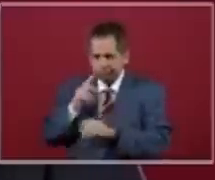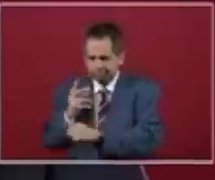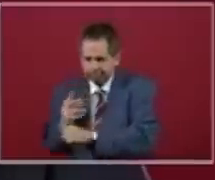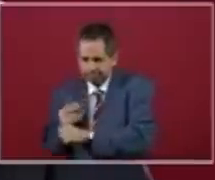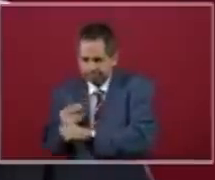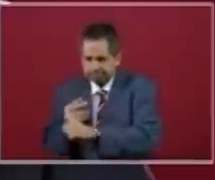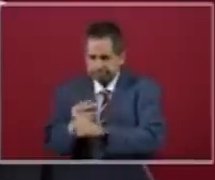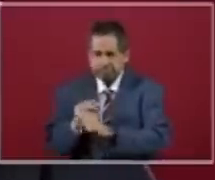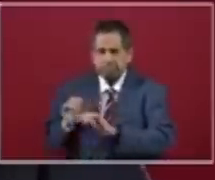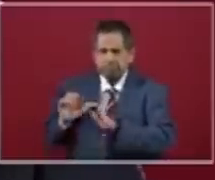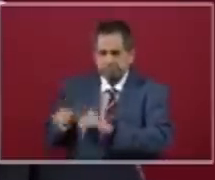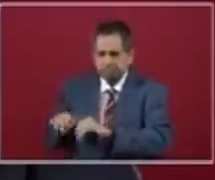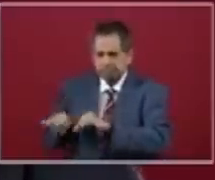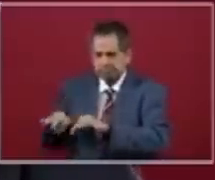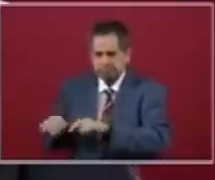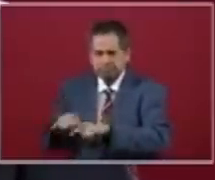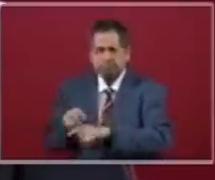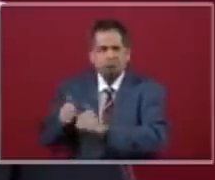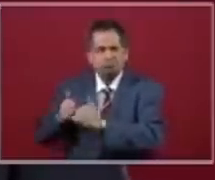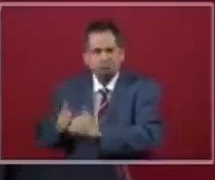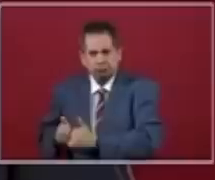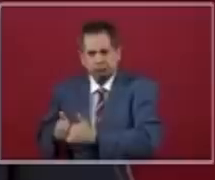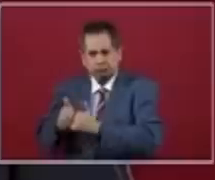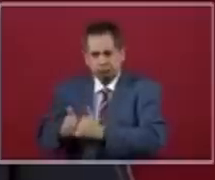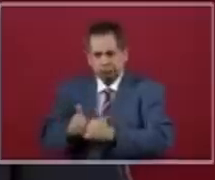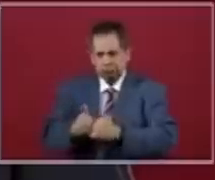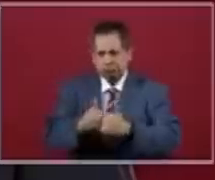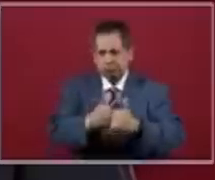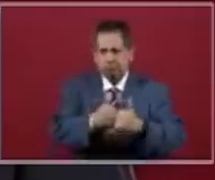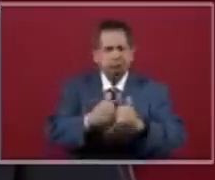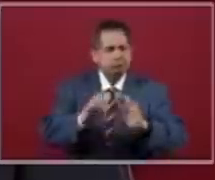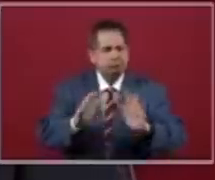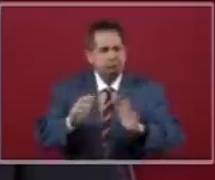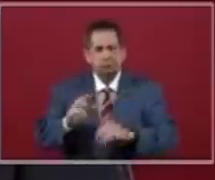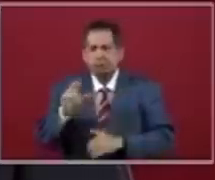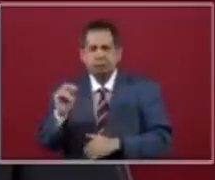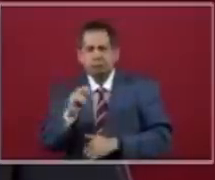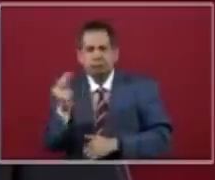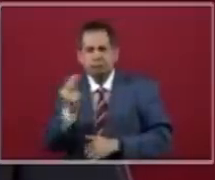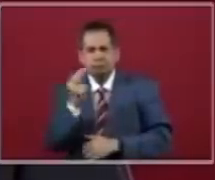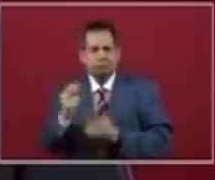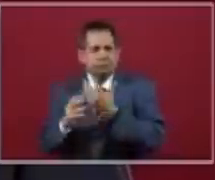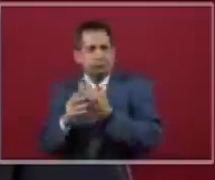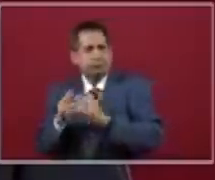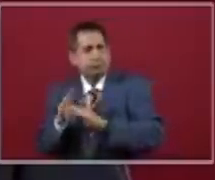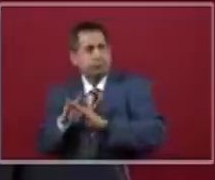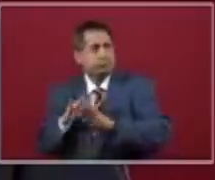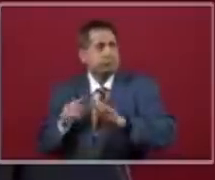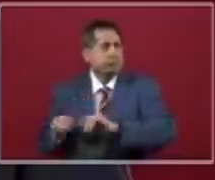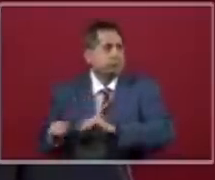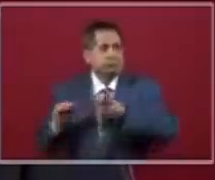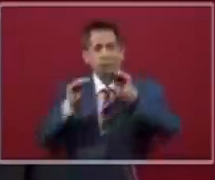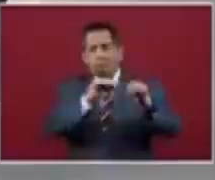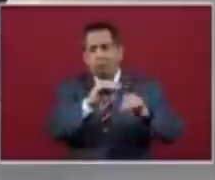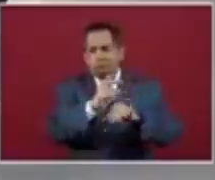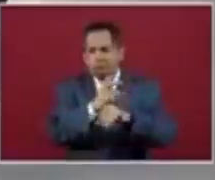mexicanos y que no tengan necesidad de migrar.